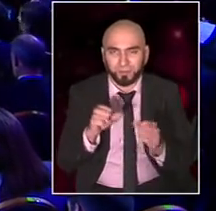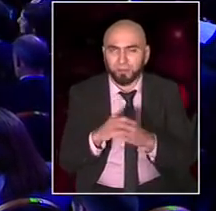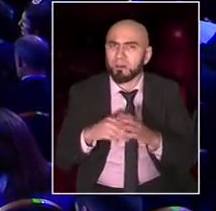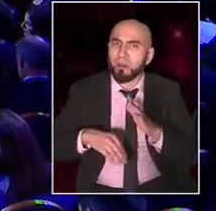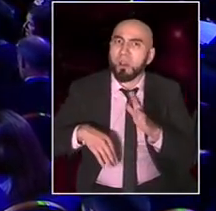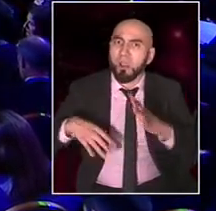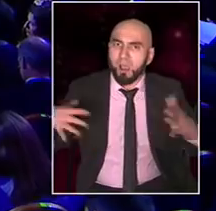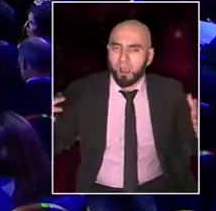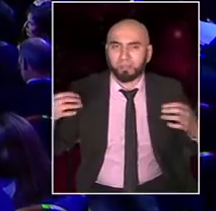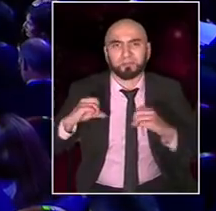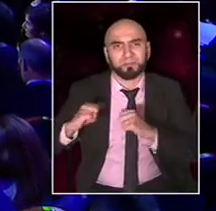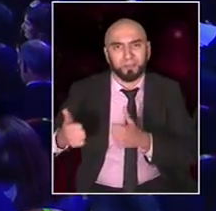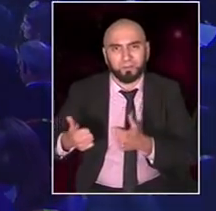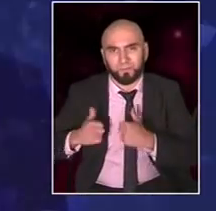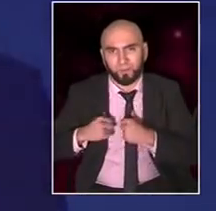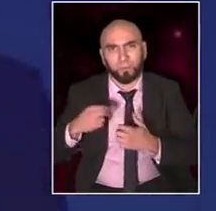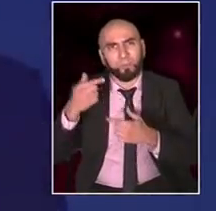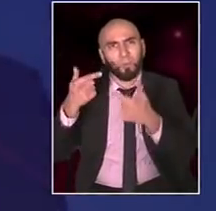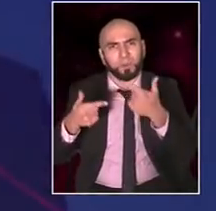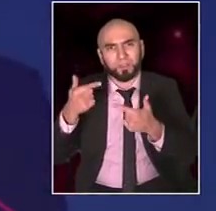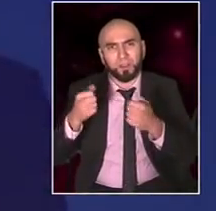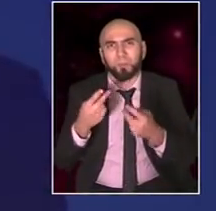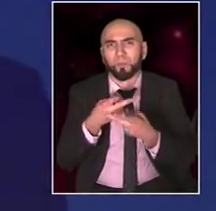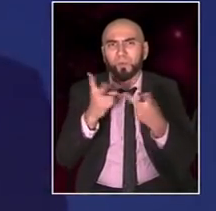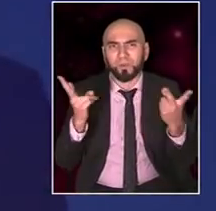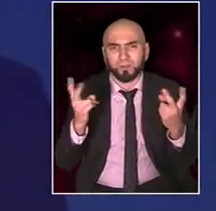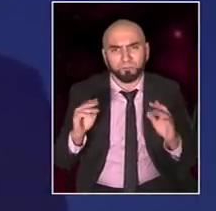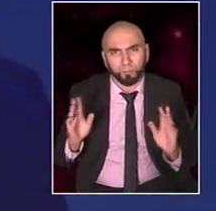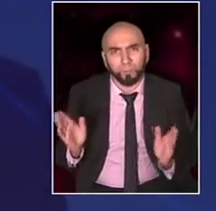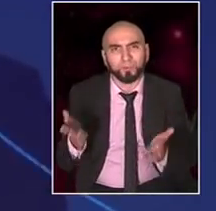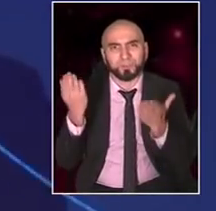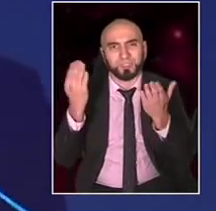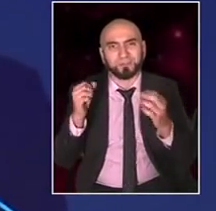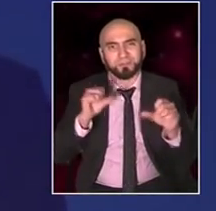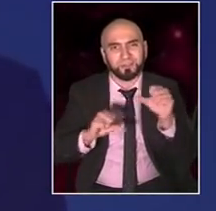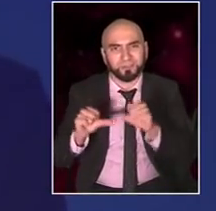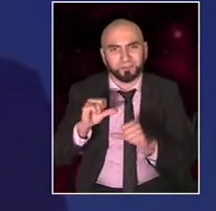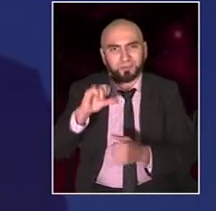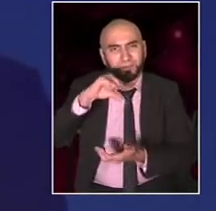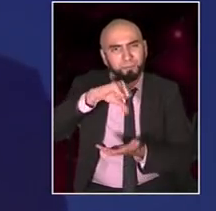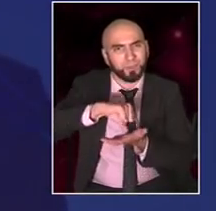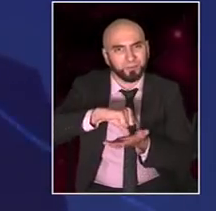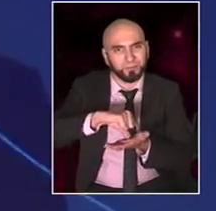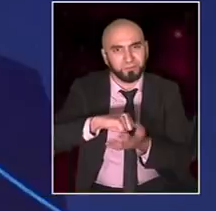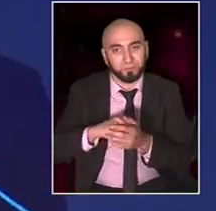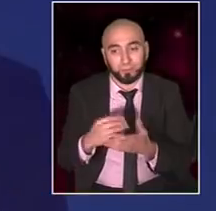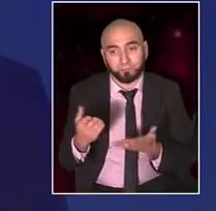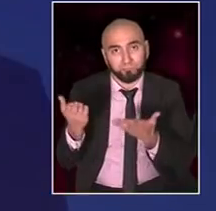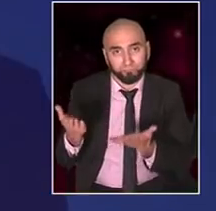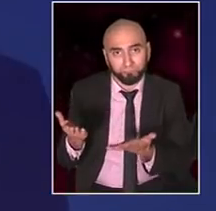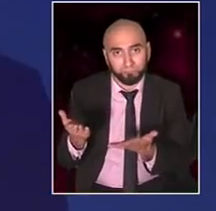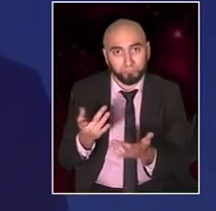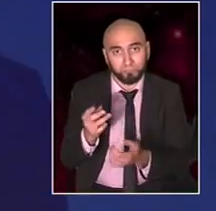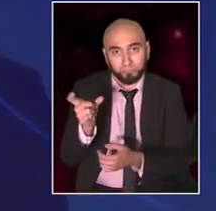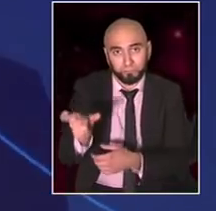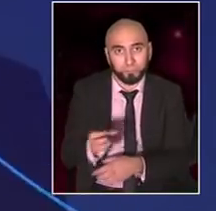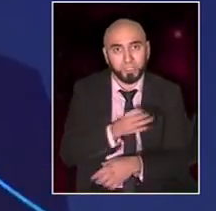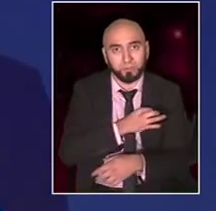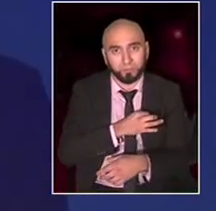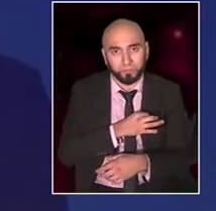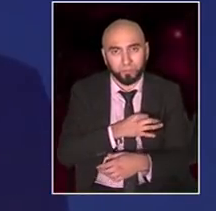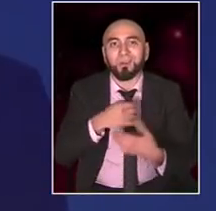de políticas públicas que impulse la ciencia en nuestro país. Ministro, llegó el momento de